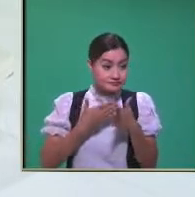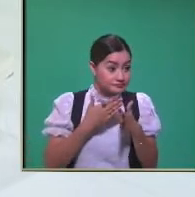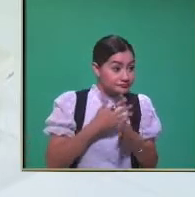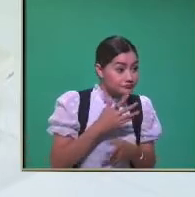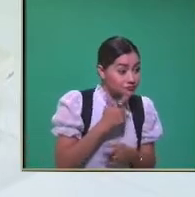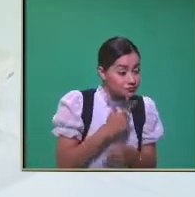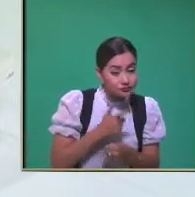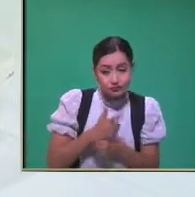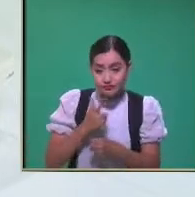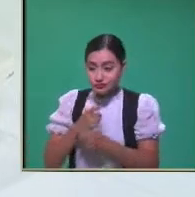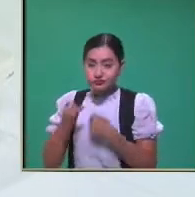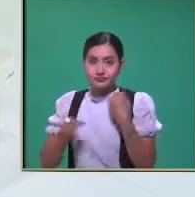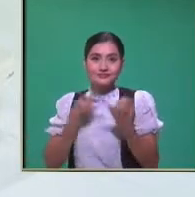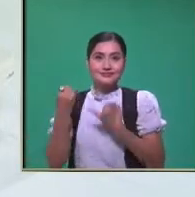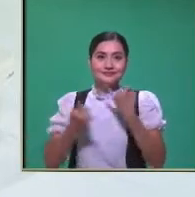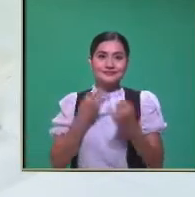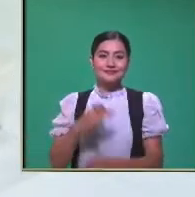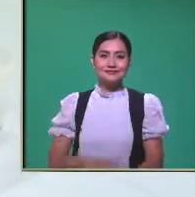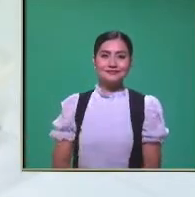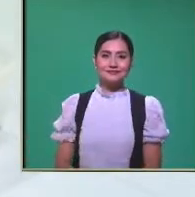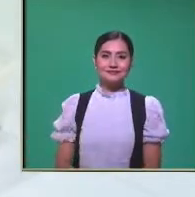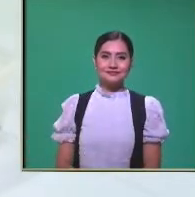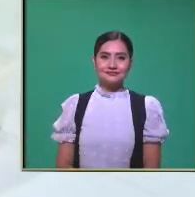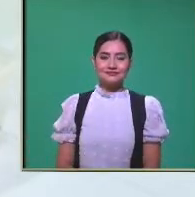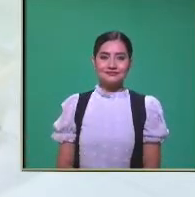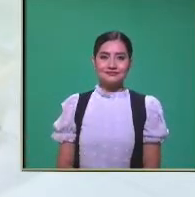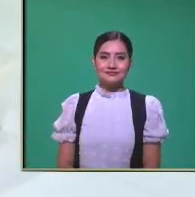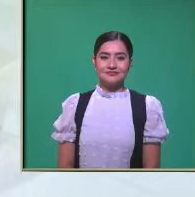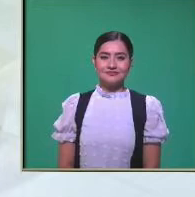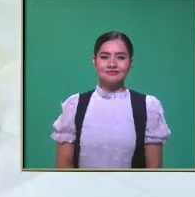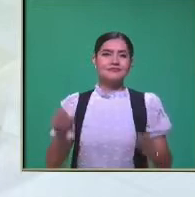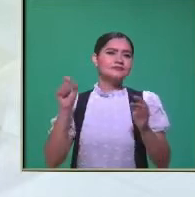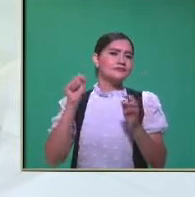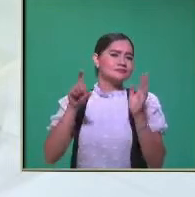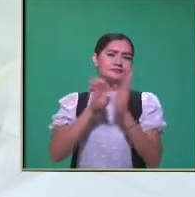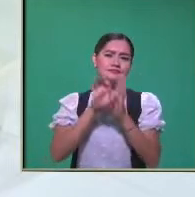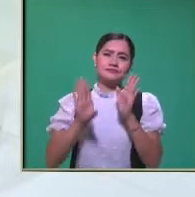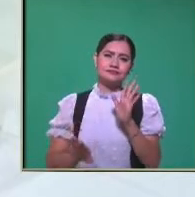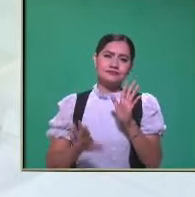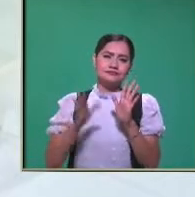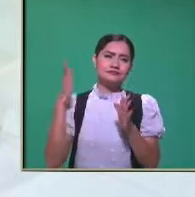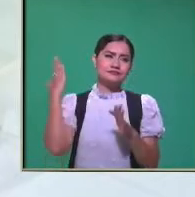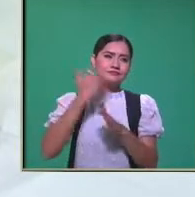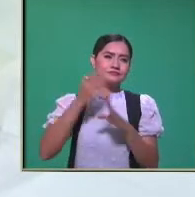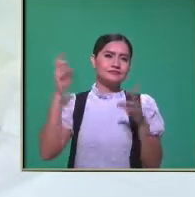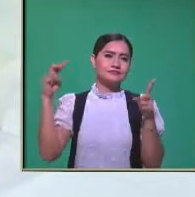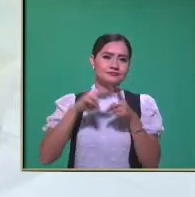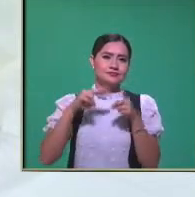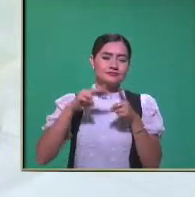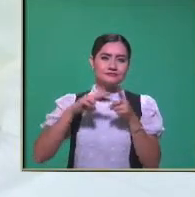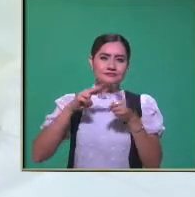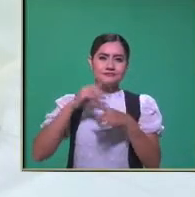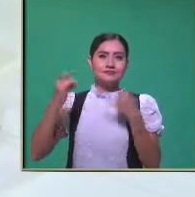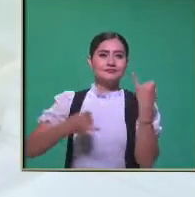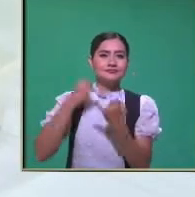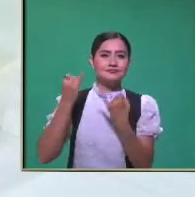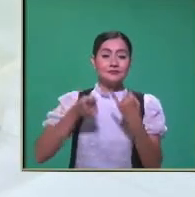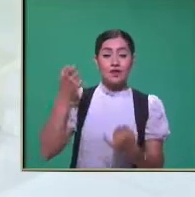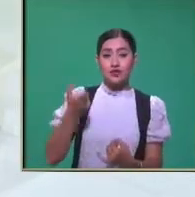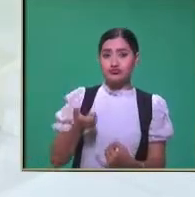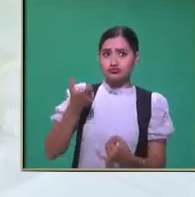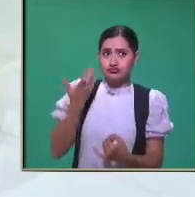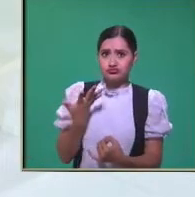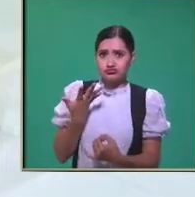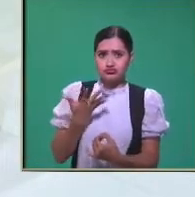jugar con ella. Así es. Hace rato platicábamos que, bueno, podemos ir al parque a lo mejor con el mejor juguete del mundo, con el más caro. Pero ¿qué pasa